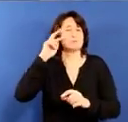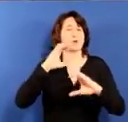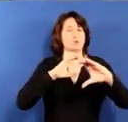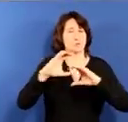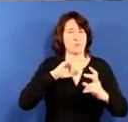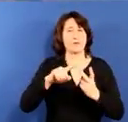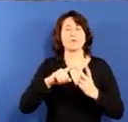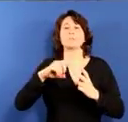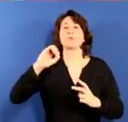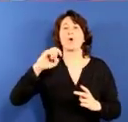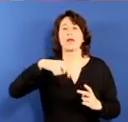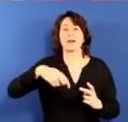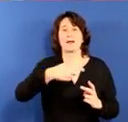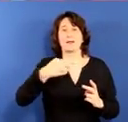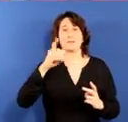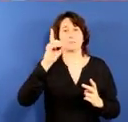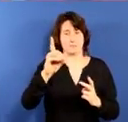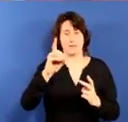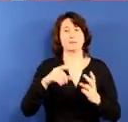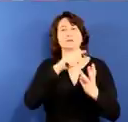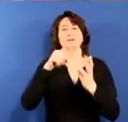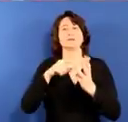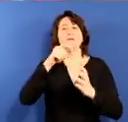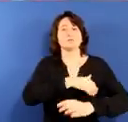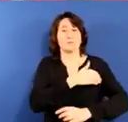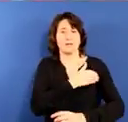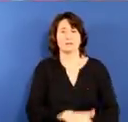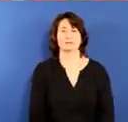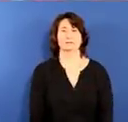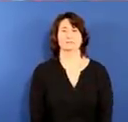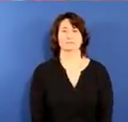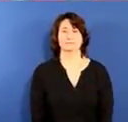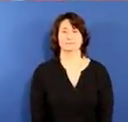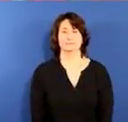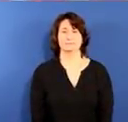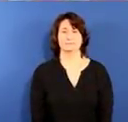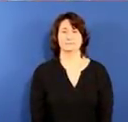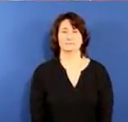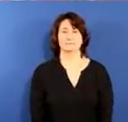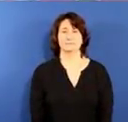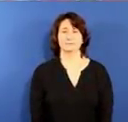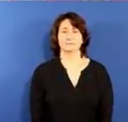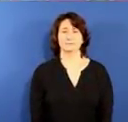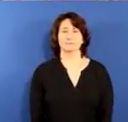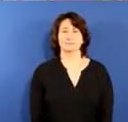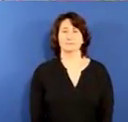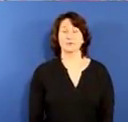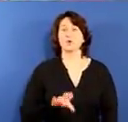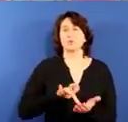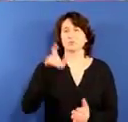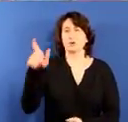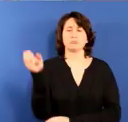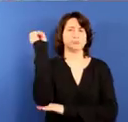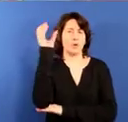como referencia la igualdad, la cultura y la comunicación. También se debatirá sobre el acceso a la comunicación de